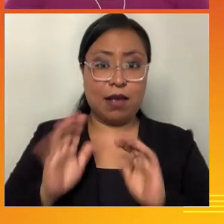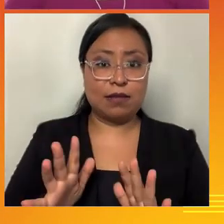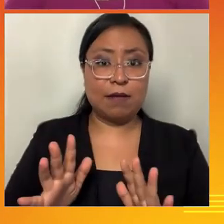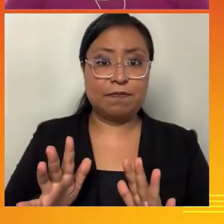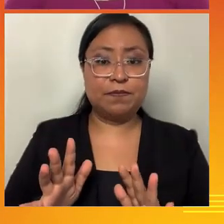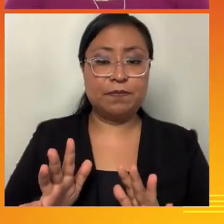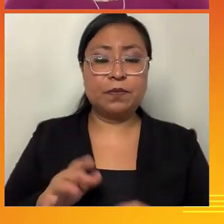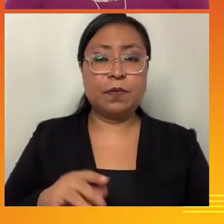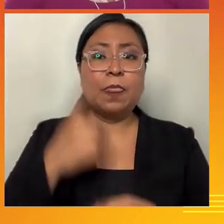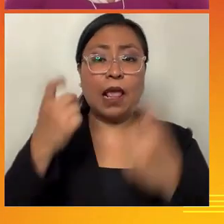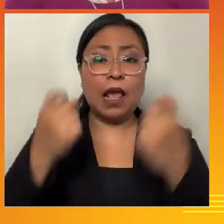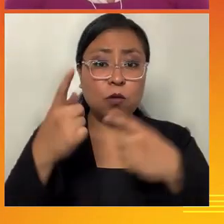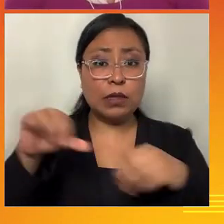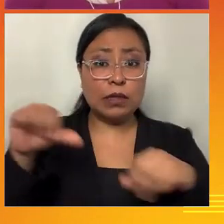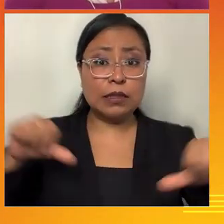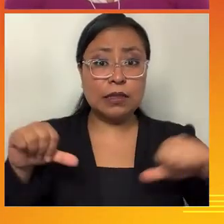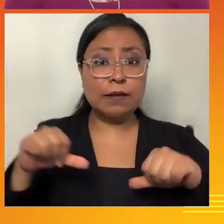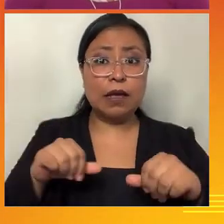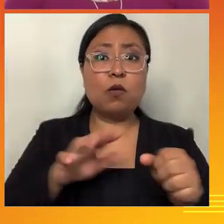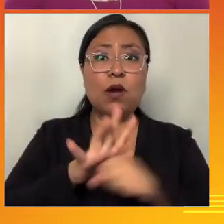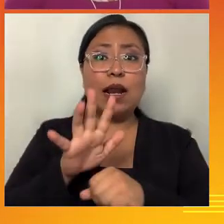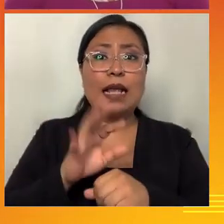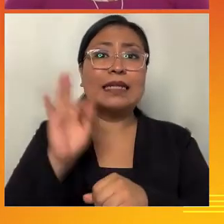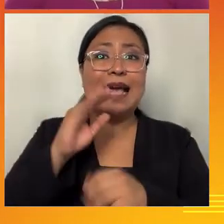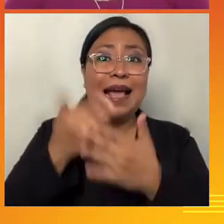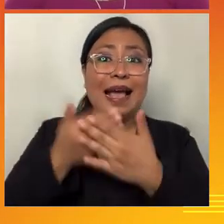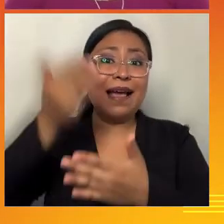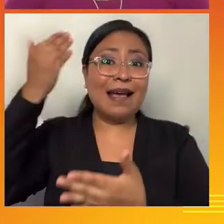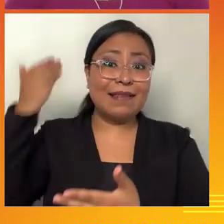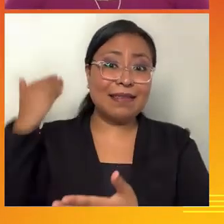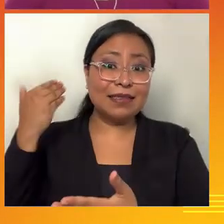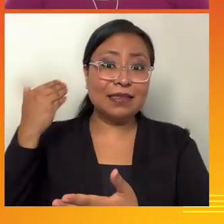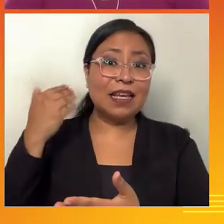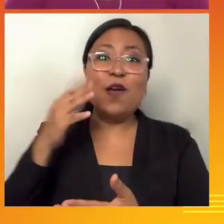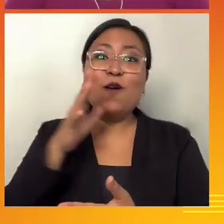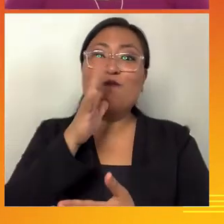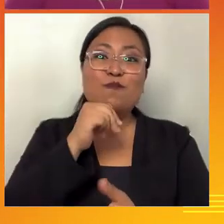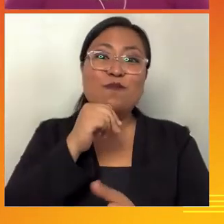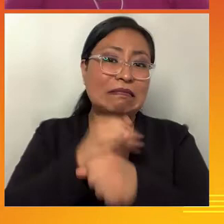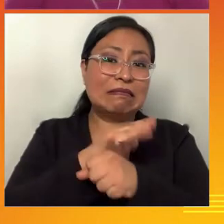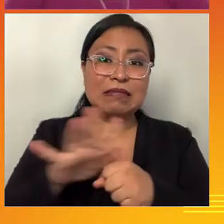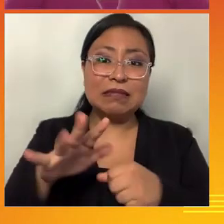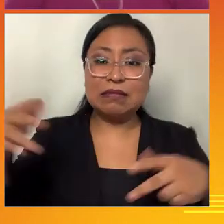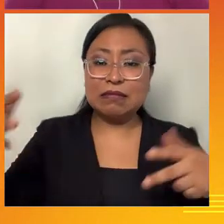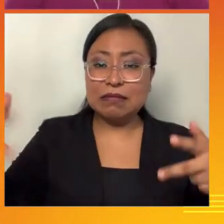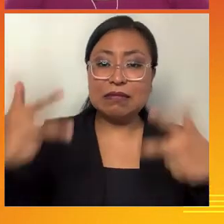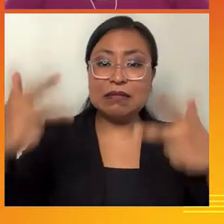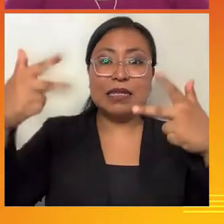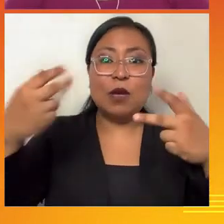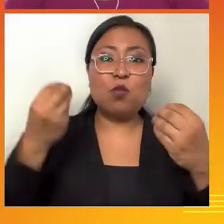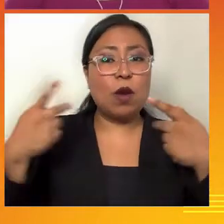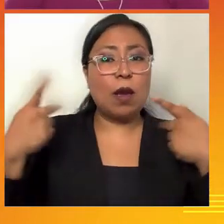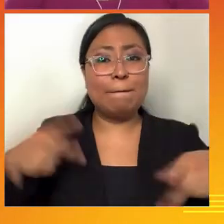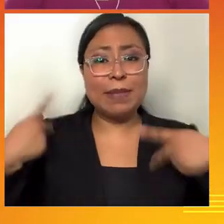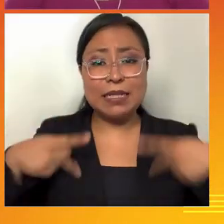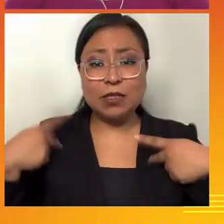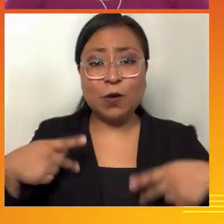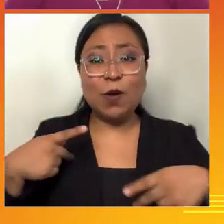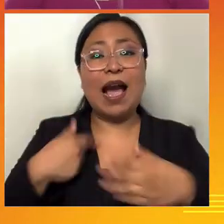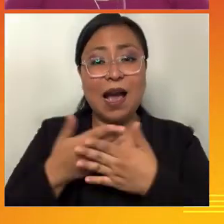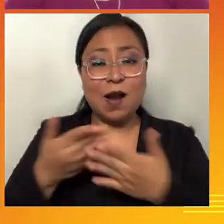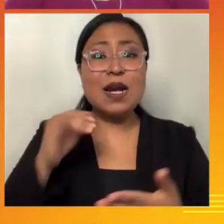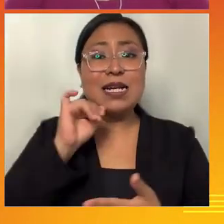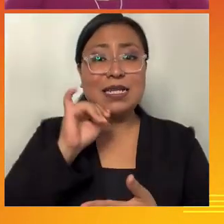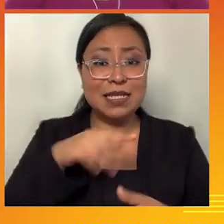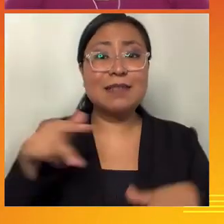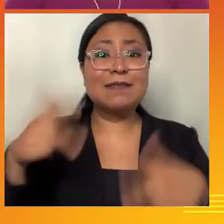que, por ejemplo, antes no podríamos tener a muchas personas en muchos espacios geográficos o hasta en diferentes